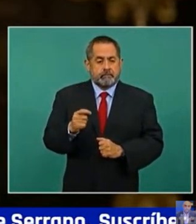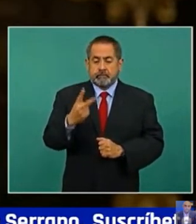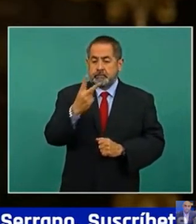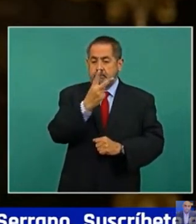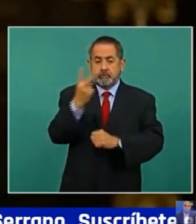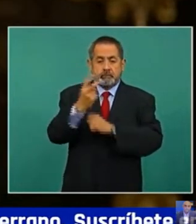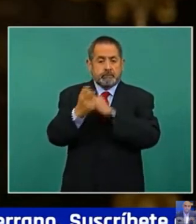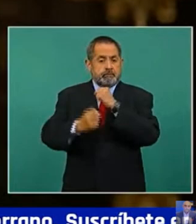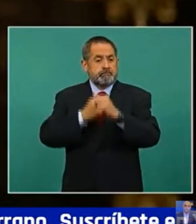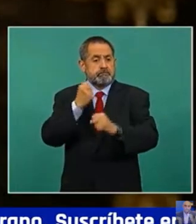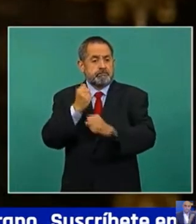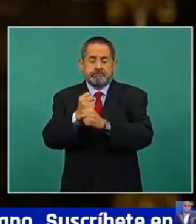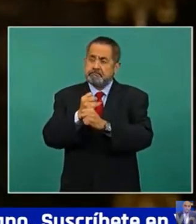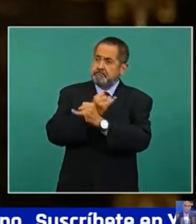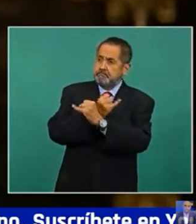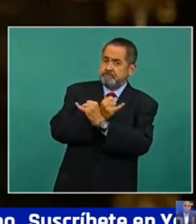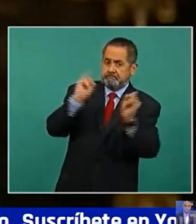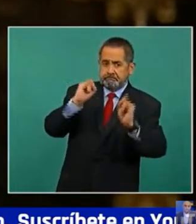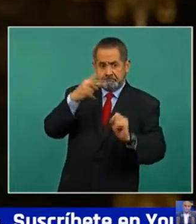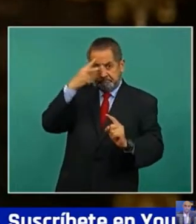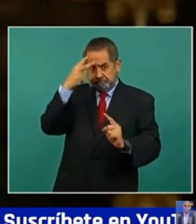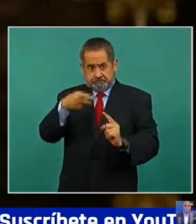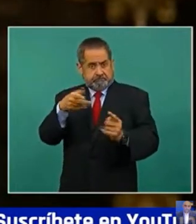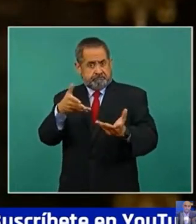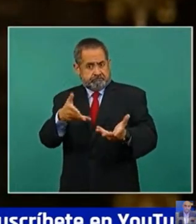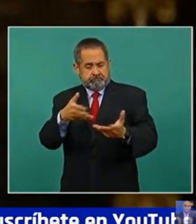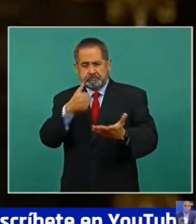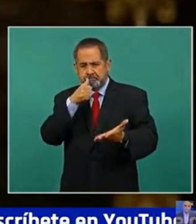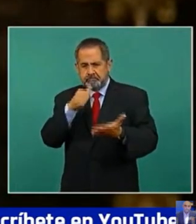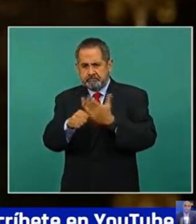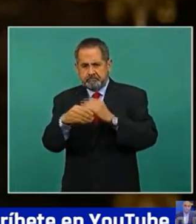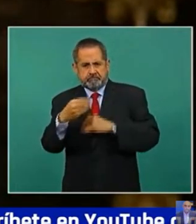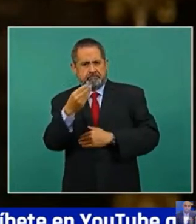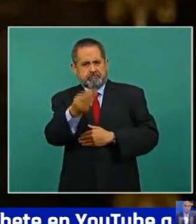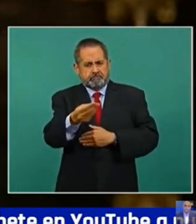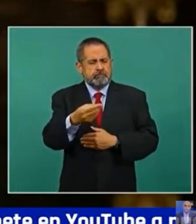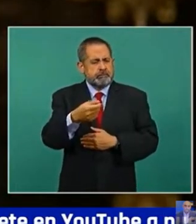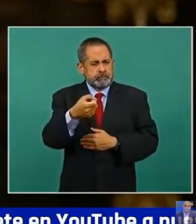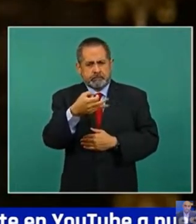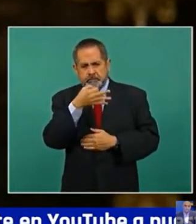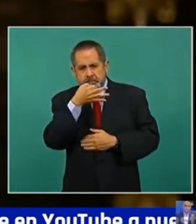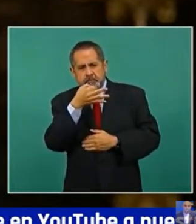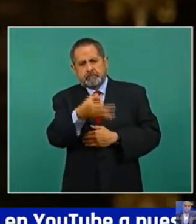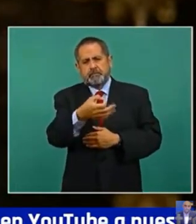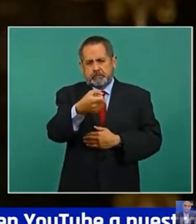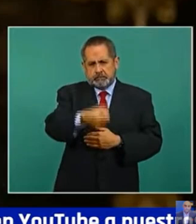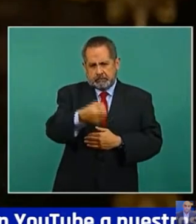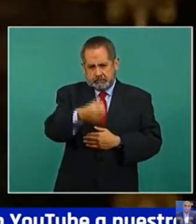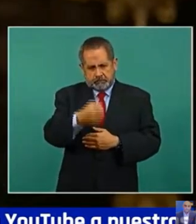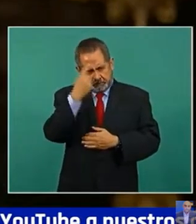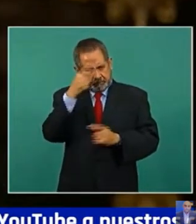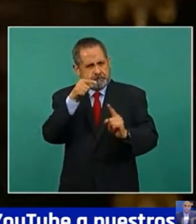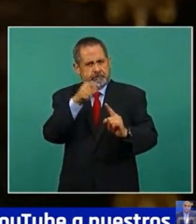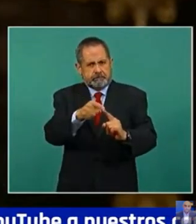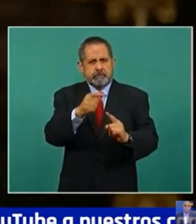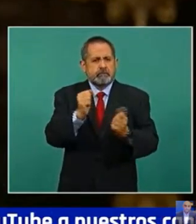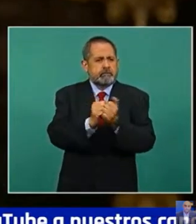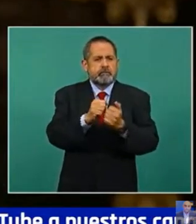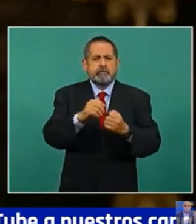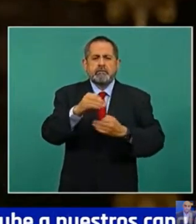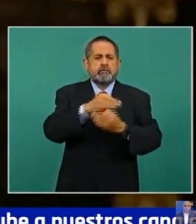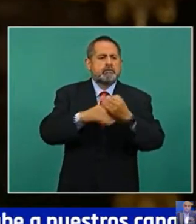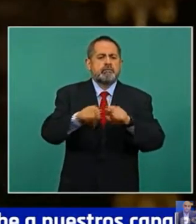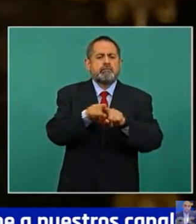Declaración de la Independencia, quiero hacerte llegar un cordial saludo a ti y a los demás